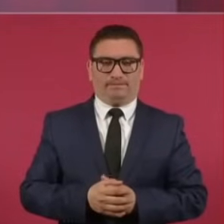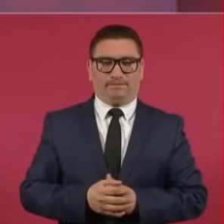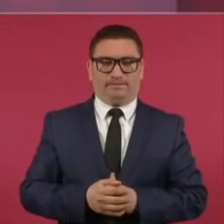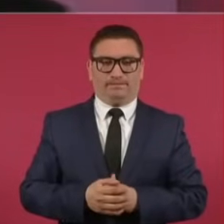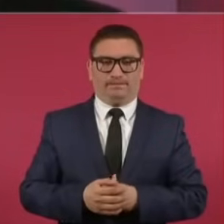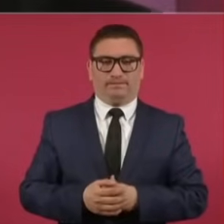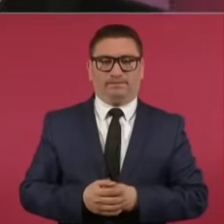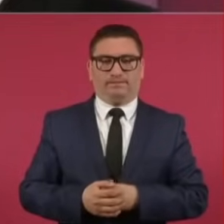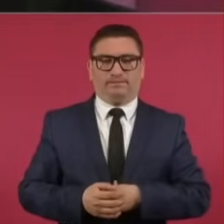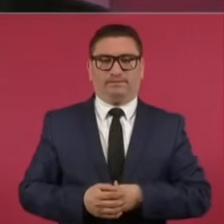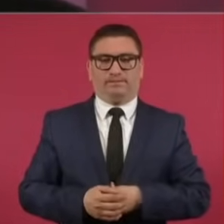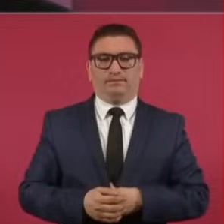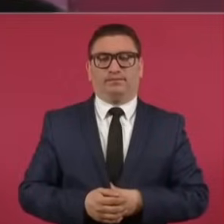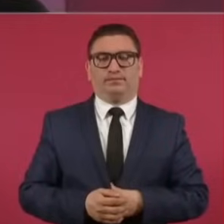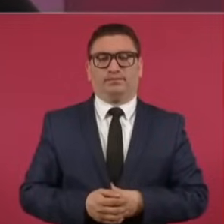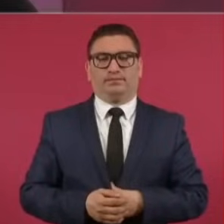Si